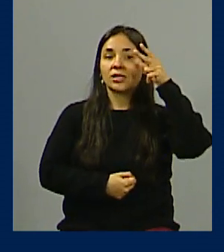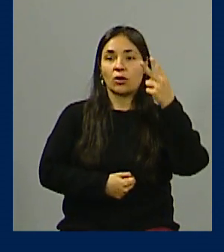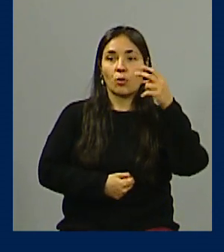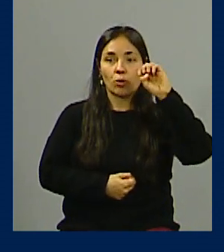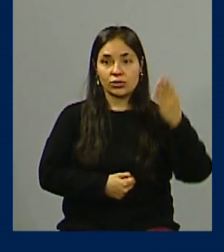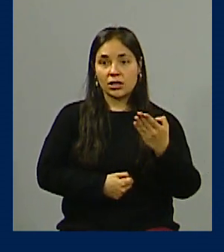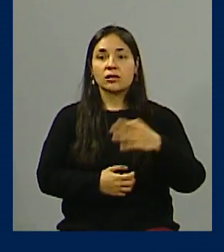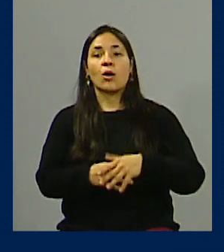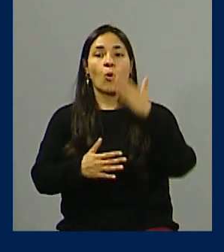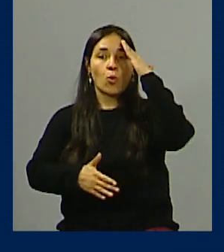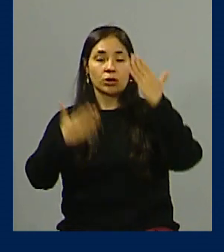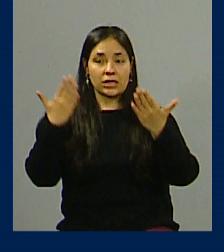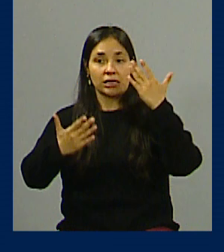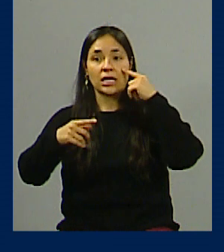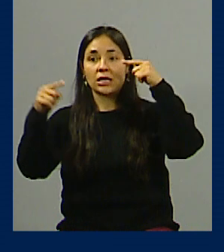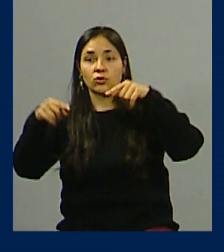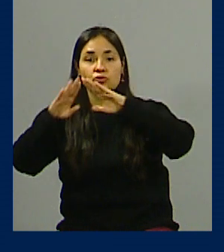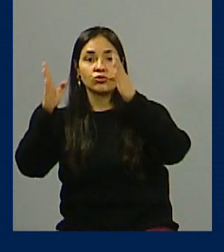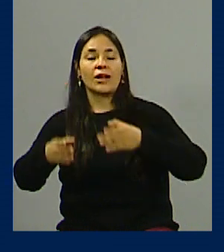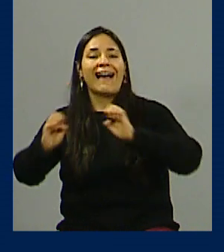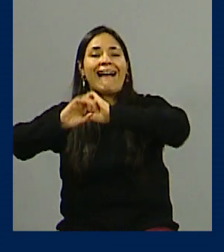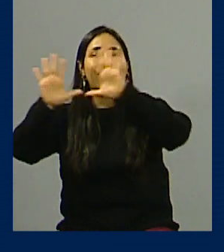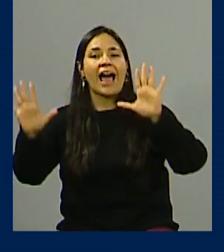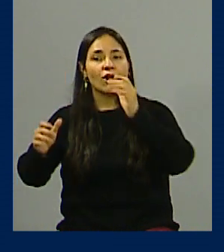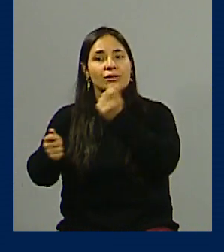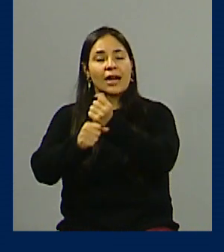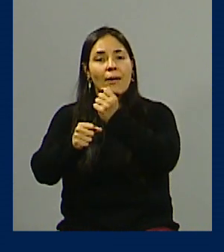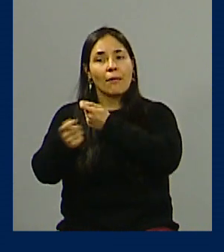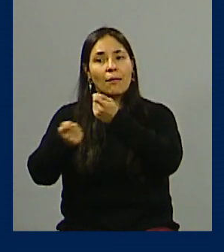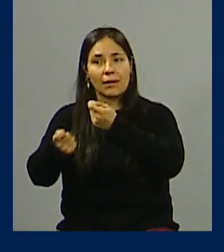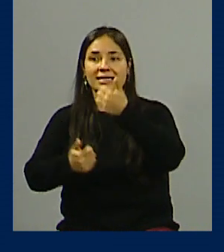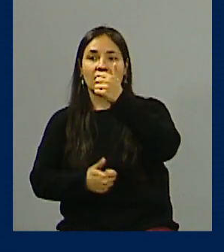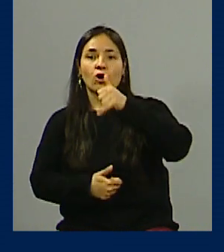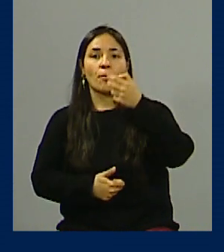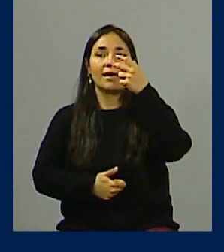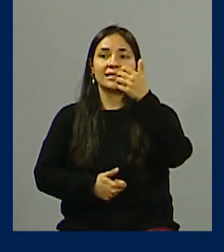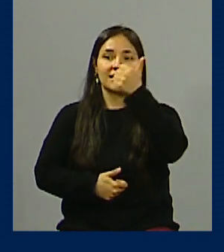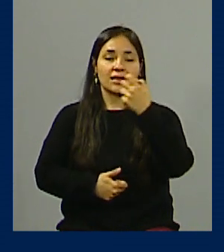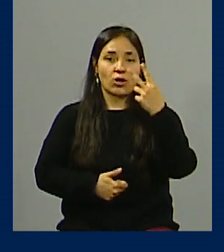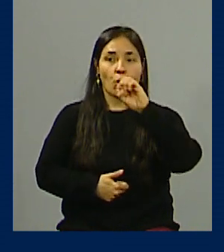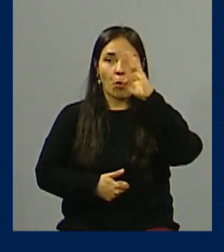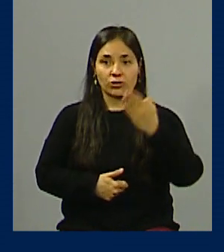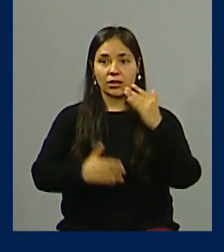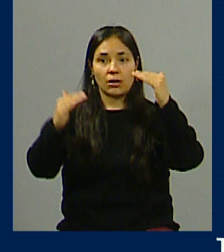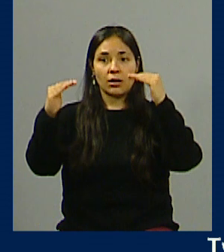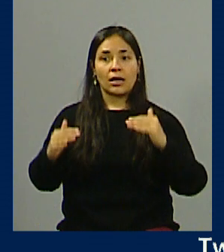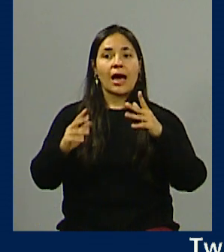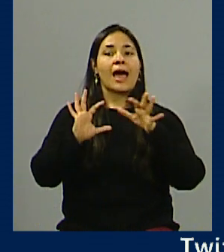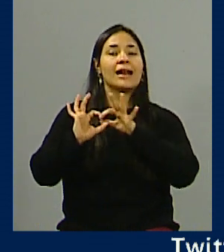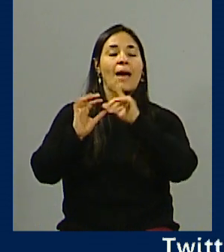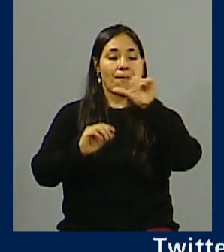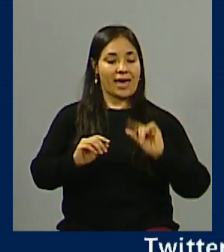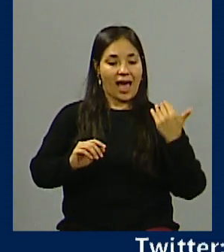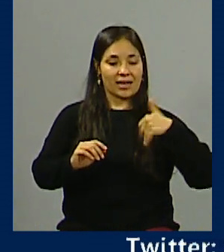justicia, instituciones y transparencia, 6,62%. Relaciones de Argentina con el mundo, también